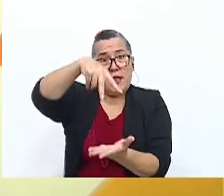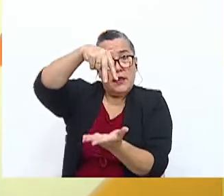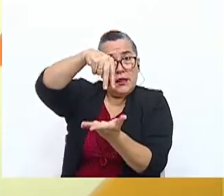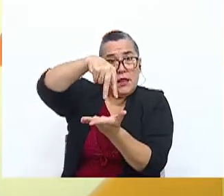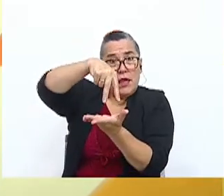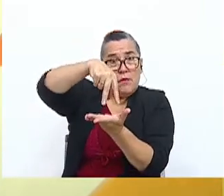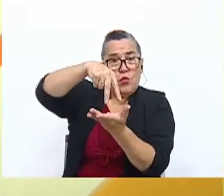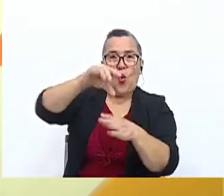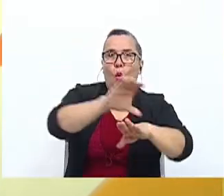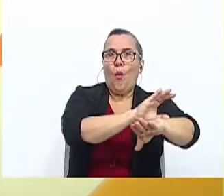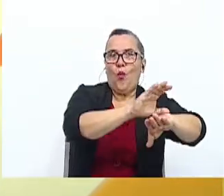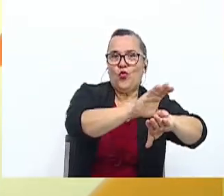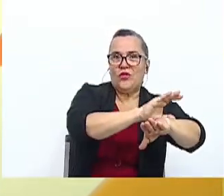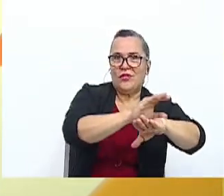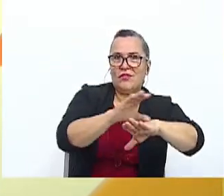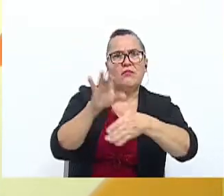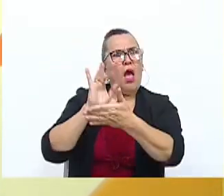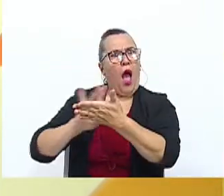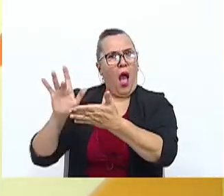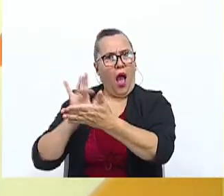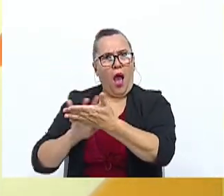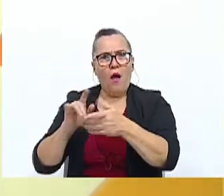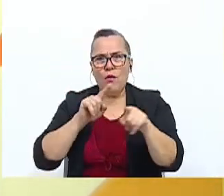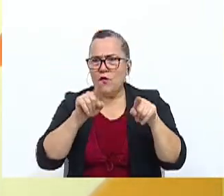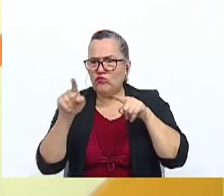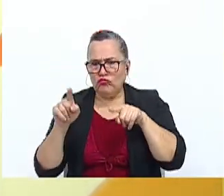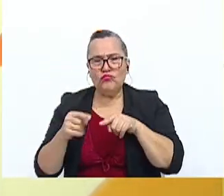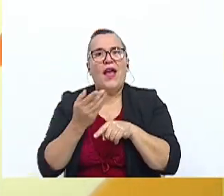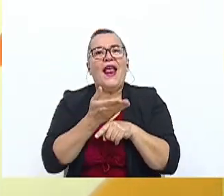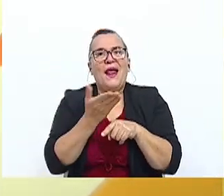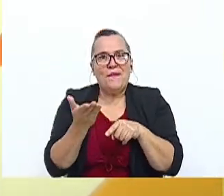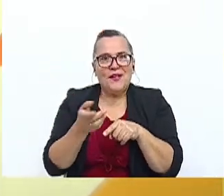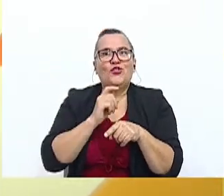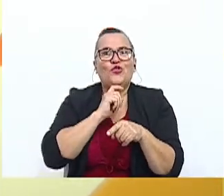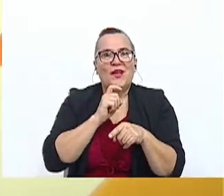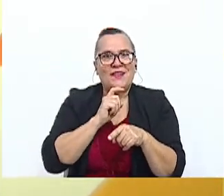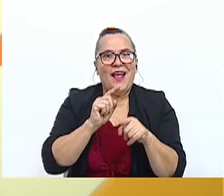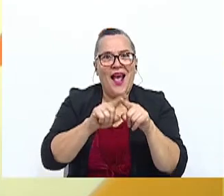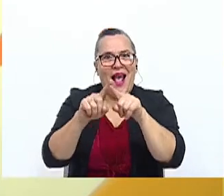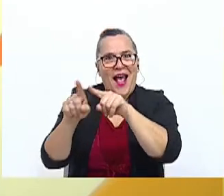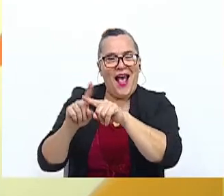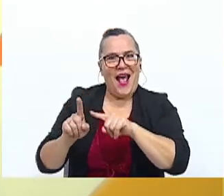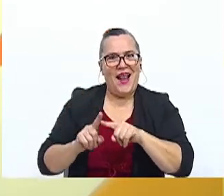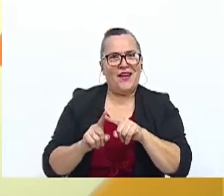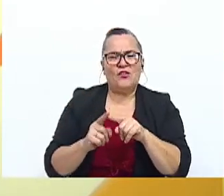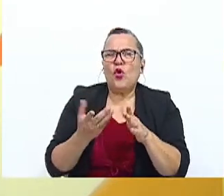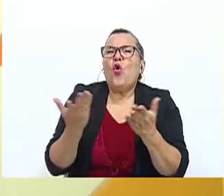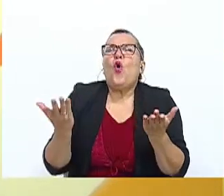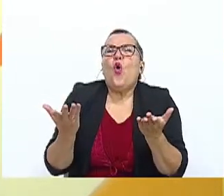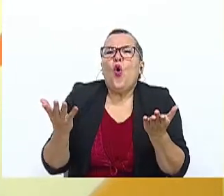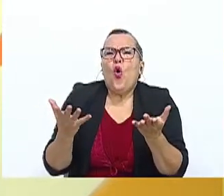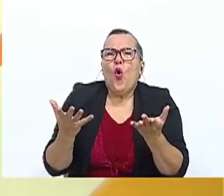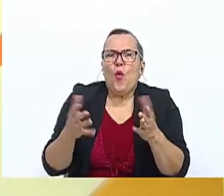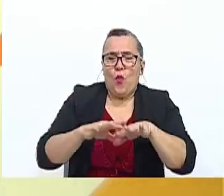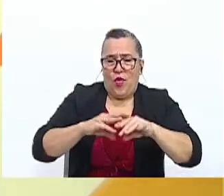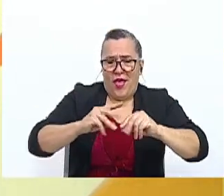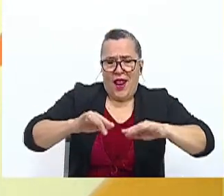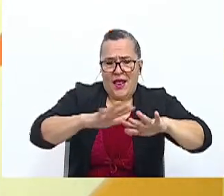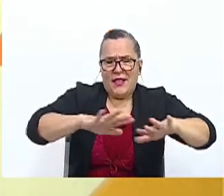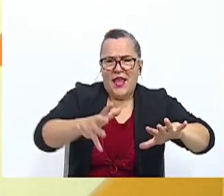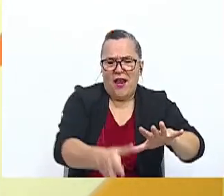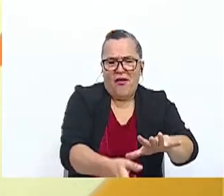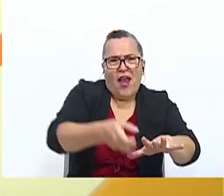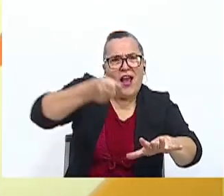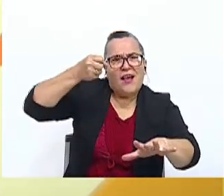computadora, la tablet. Claro, en todo hay elementos metálicos. Pero ¿cómo se extraen esos elementos metálicos? ¿Dónde